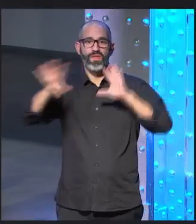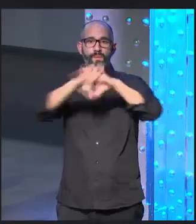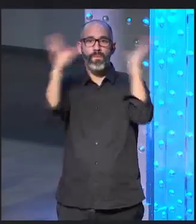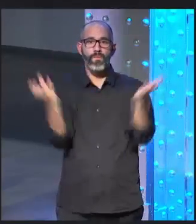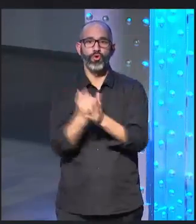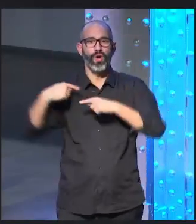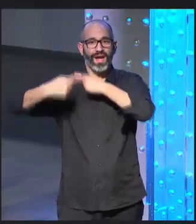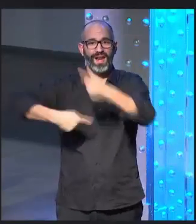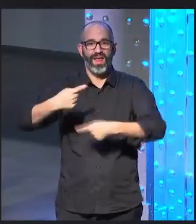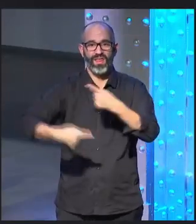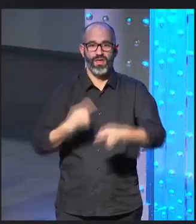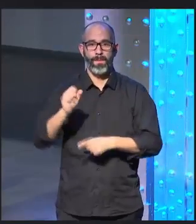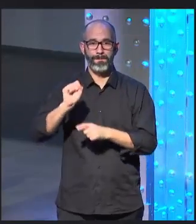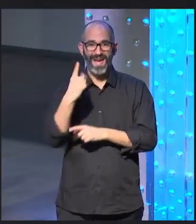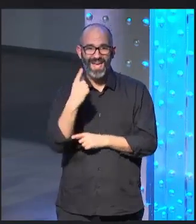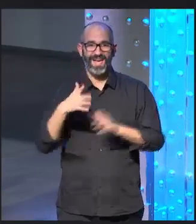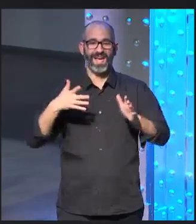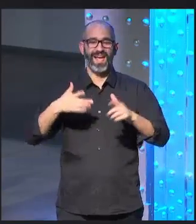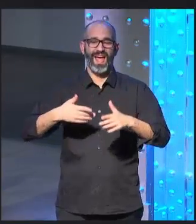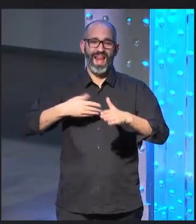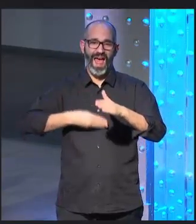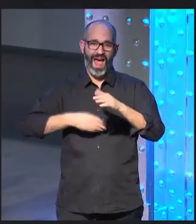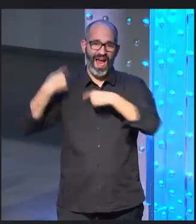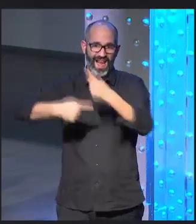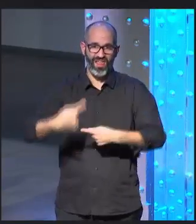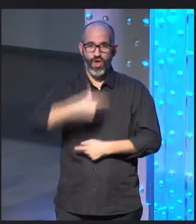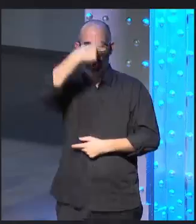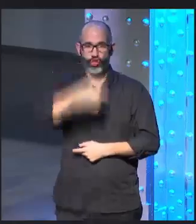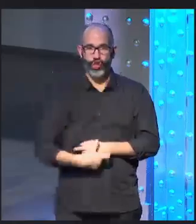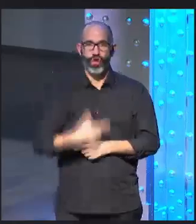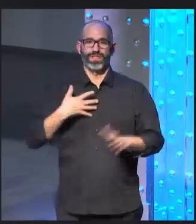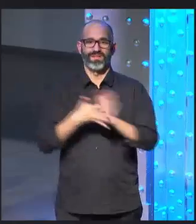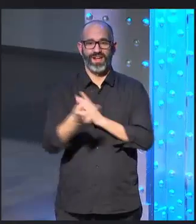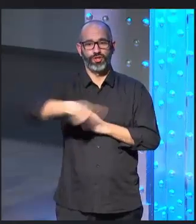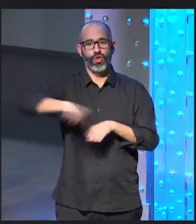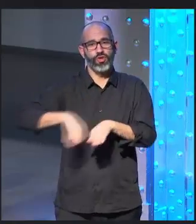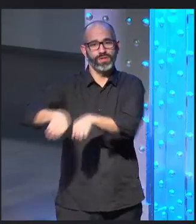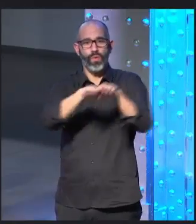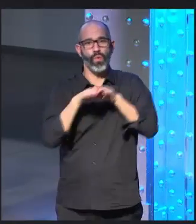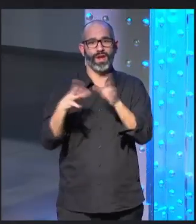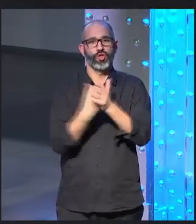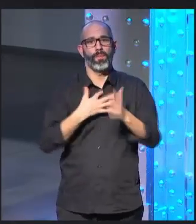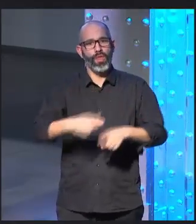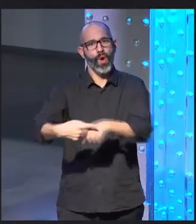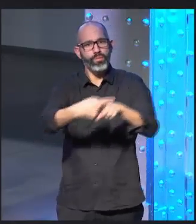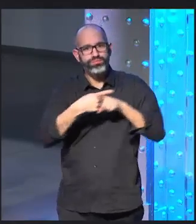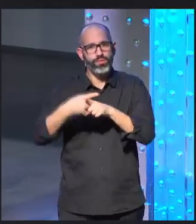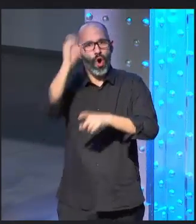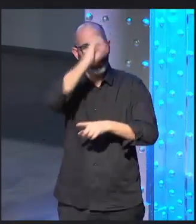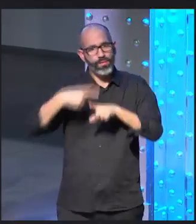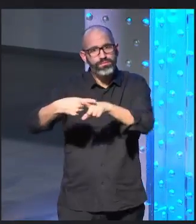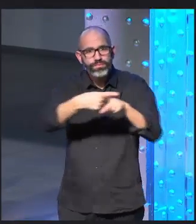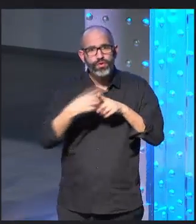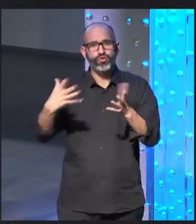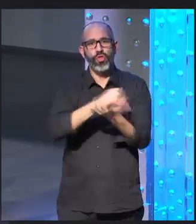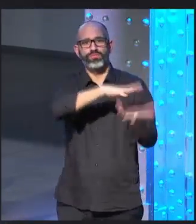de la generación mí, la generación yo, donde todos somos iguales, todos podemos opinar, todos compartimos, todos